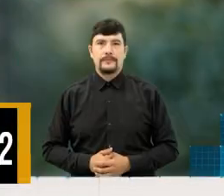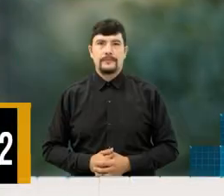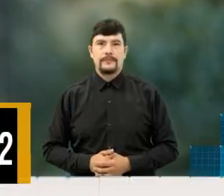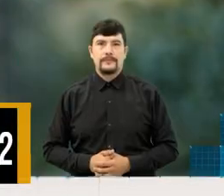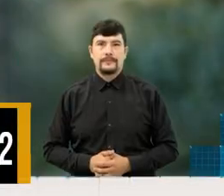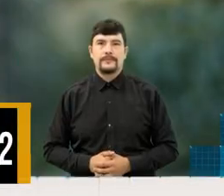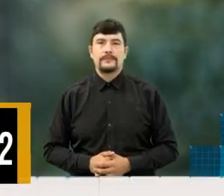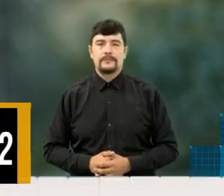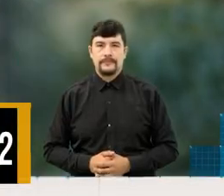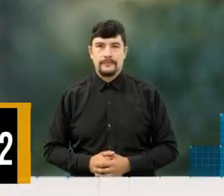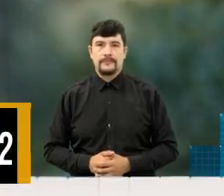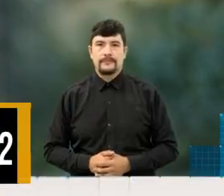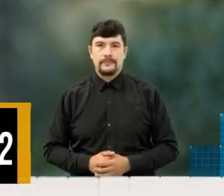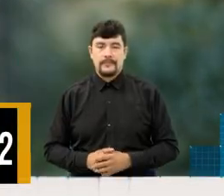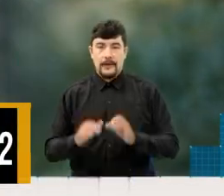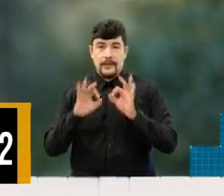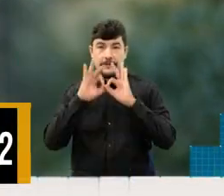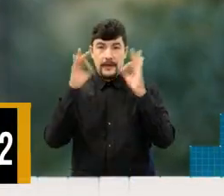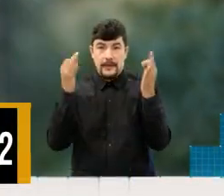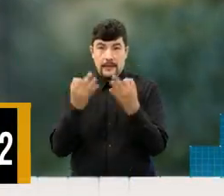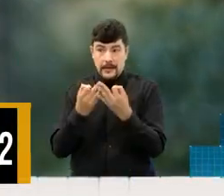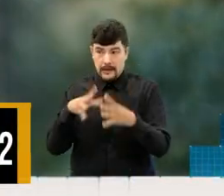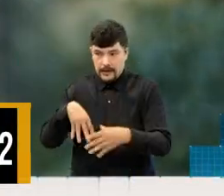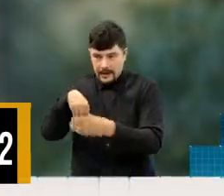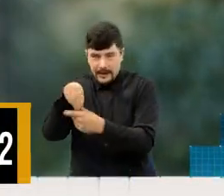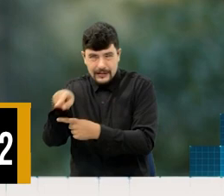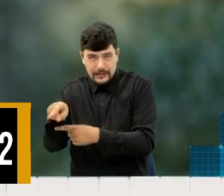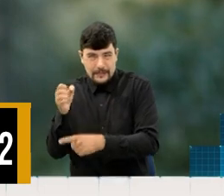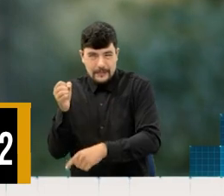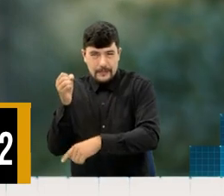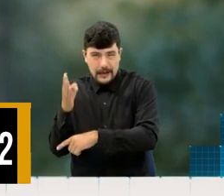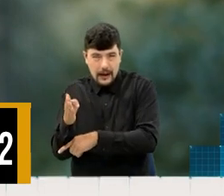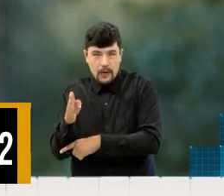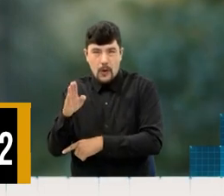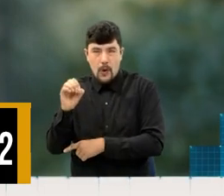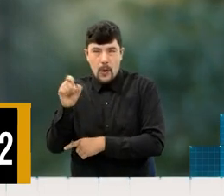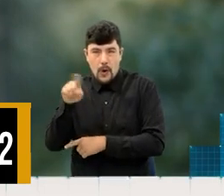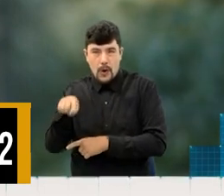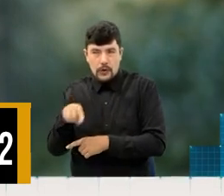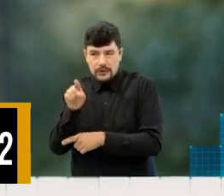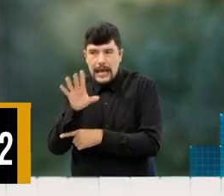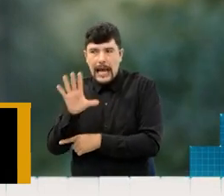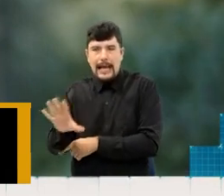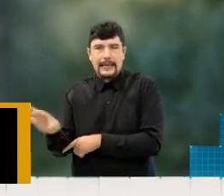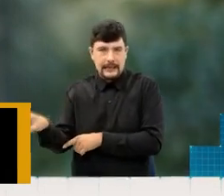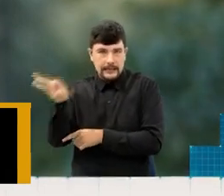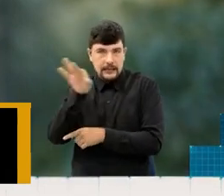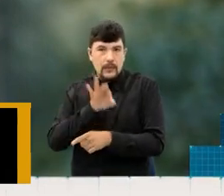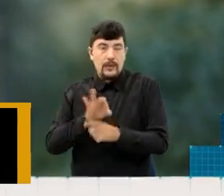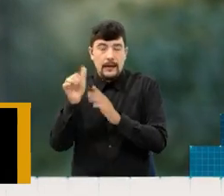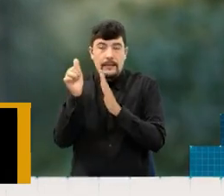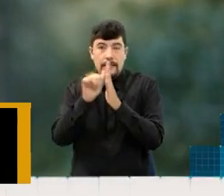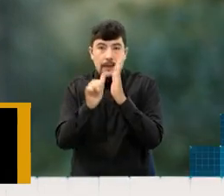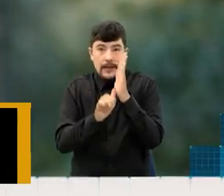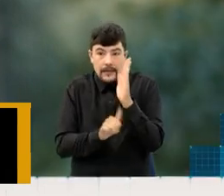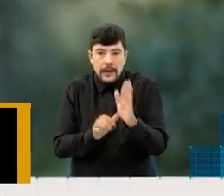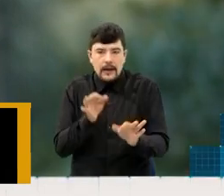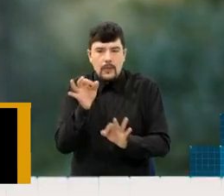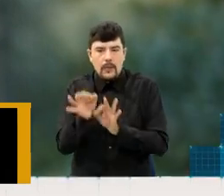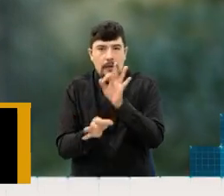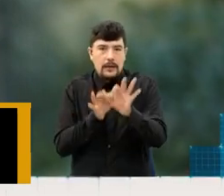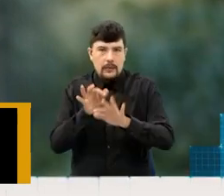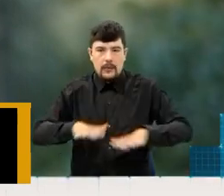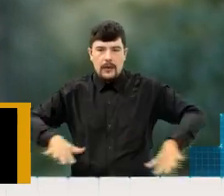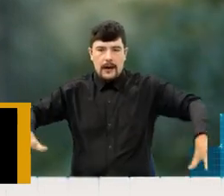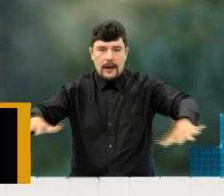Las familias vinculadas al programa Banco 2 son seleccionadas para aportar en la protección de bosques nativos de la región y